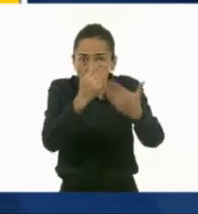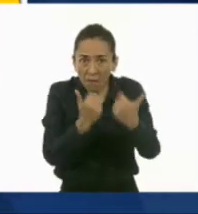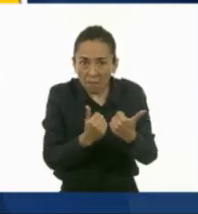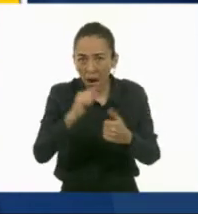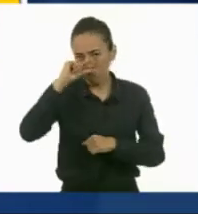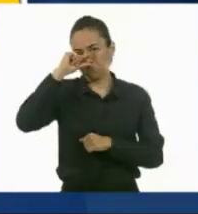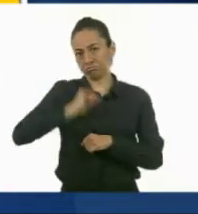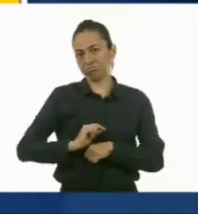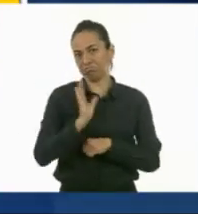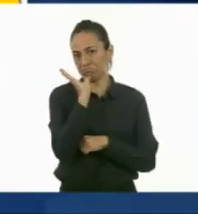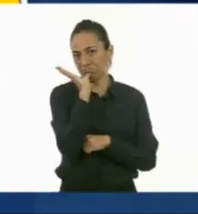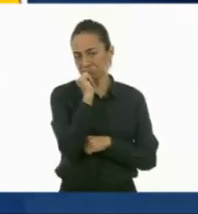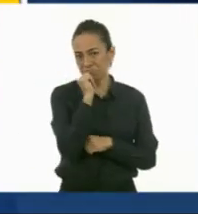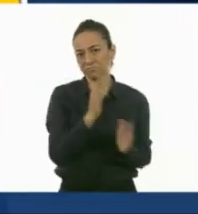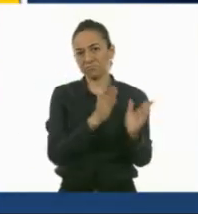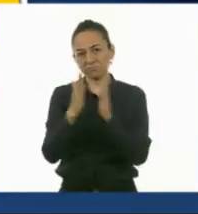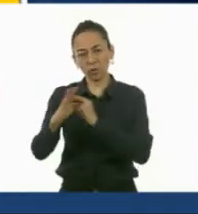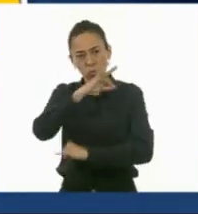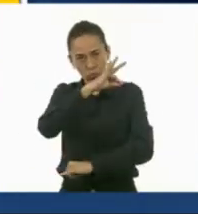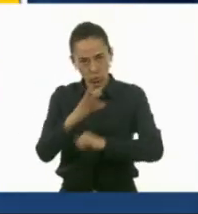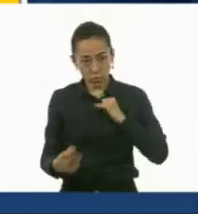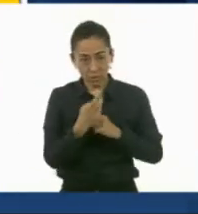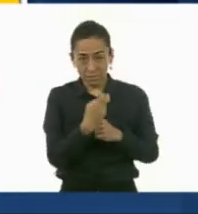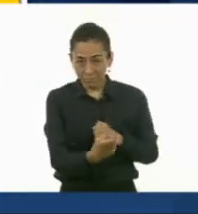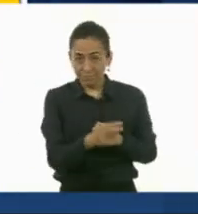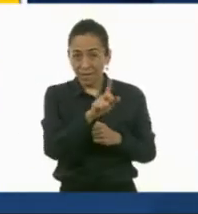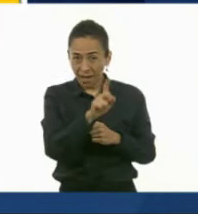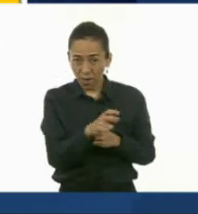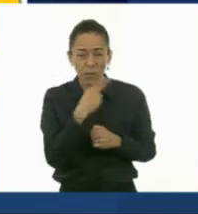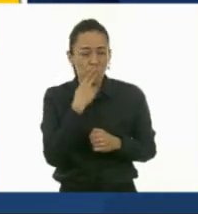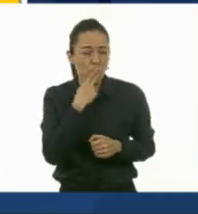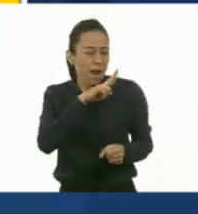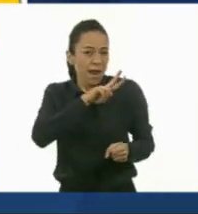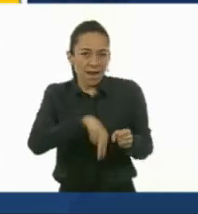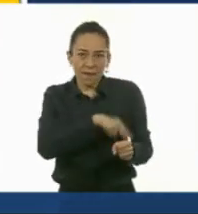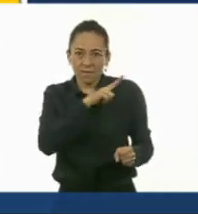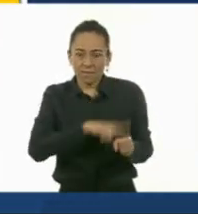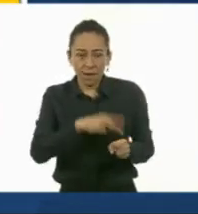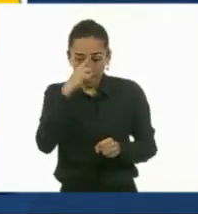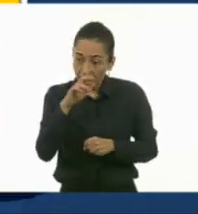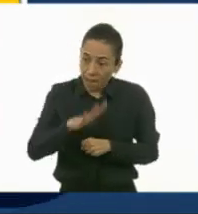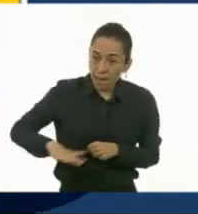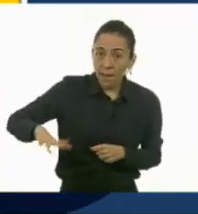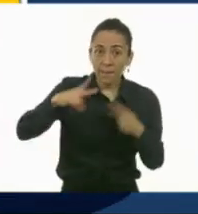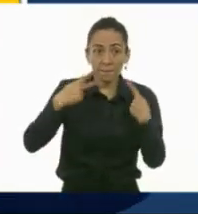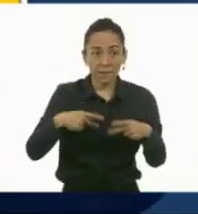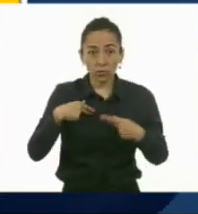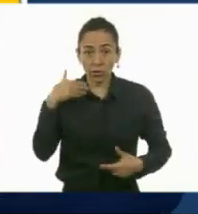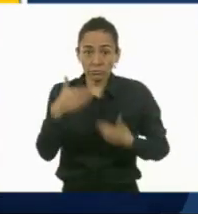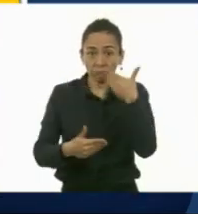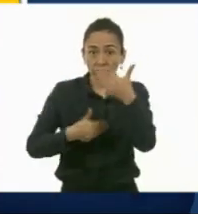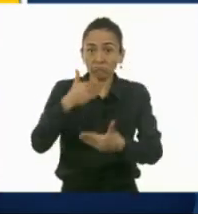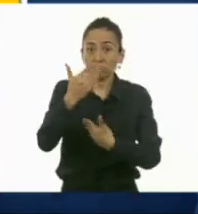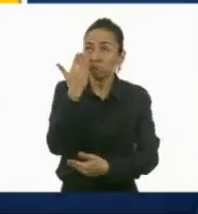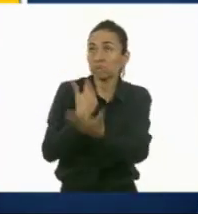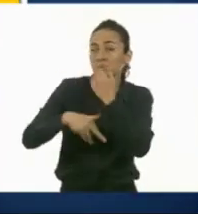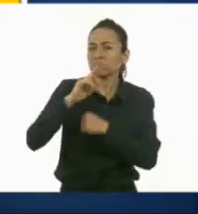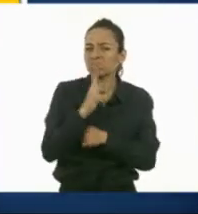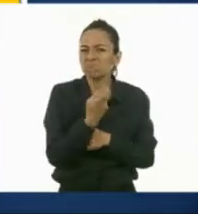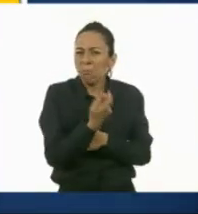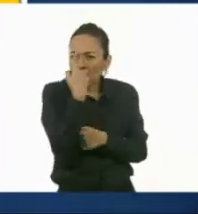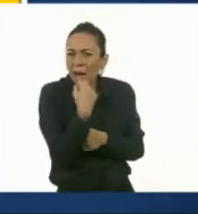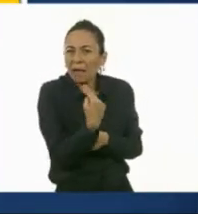es la importancia de este recurso natural para el desarrollo de las personas? Pues como lo vimos desde las civilizaciones